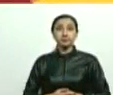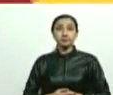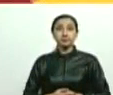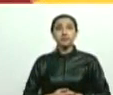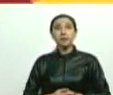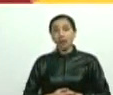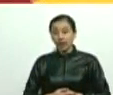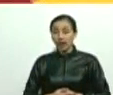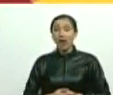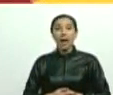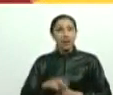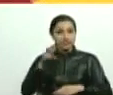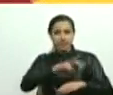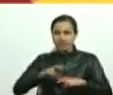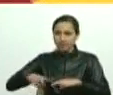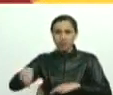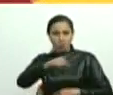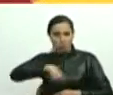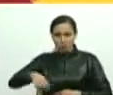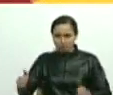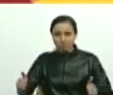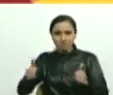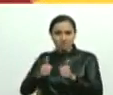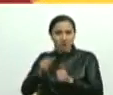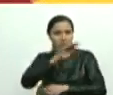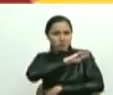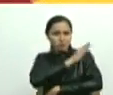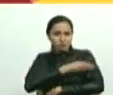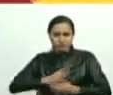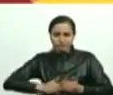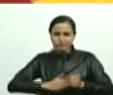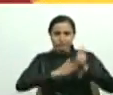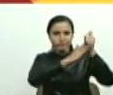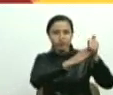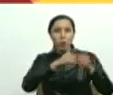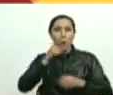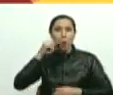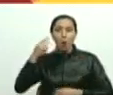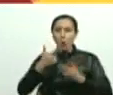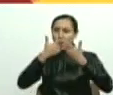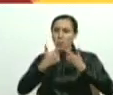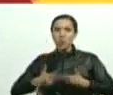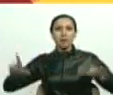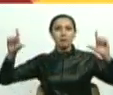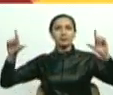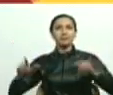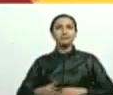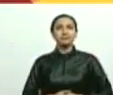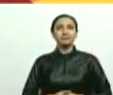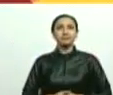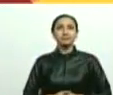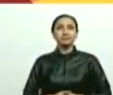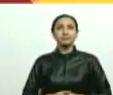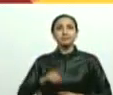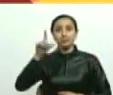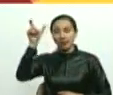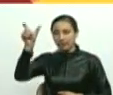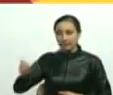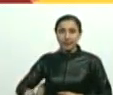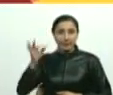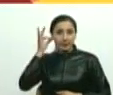Están entre nosotros la fuerza de los libertadores y de las libertadoras. Manuelita Sáenz, mira, ahí está.